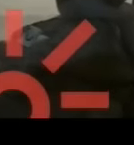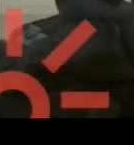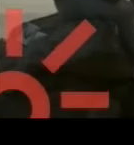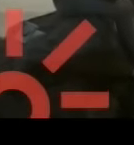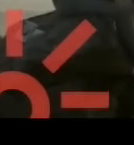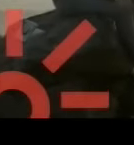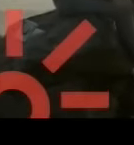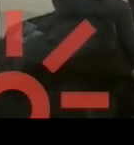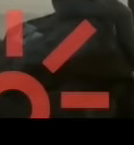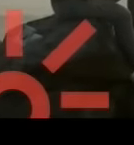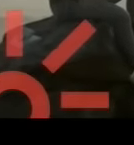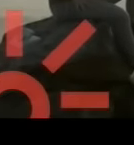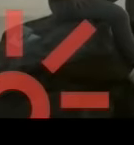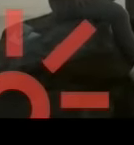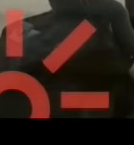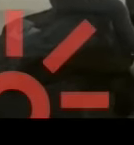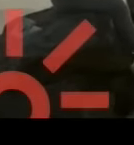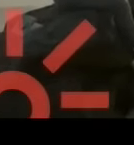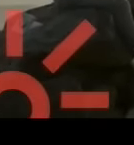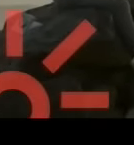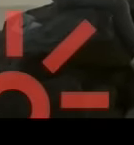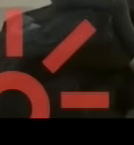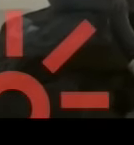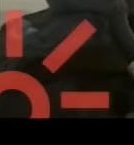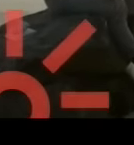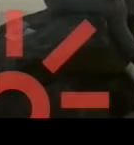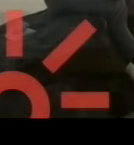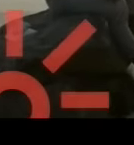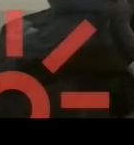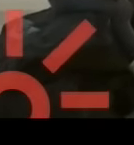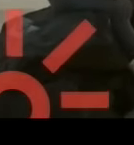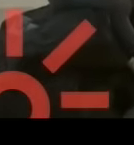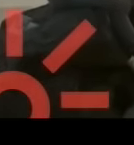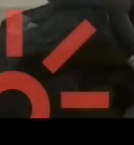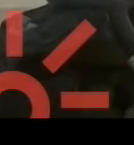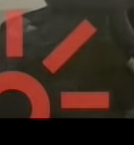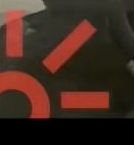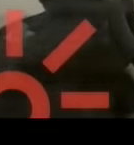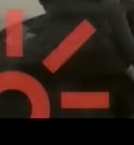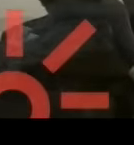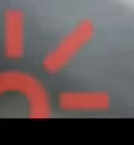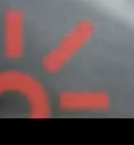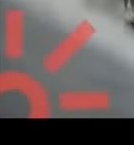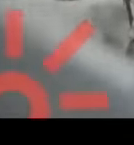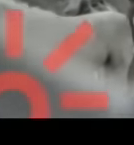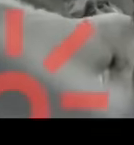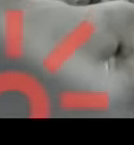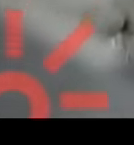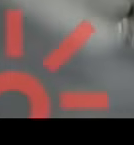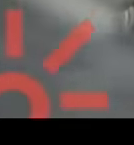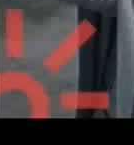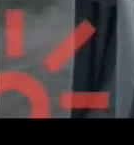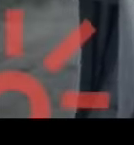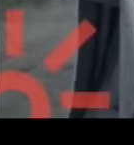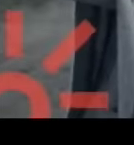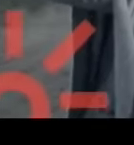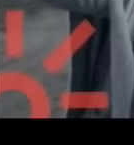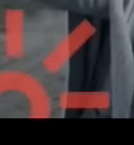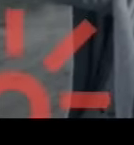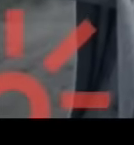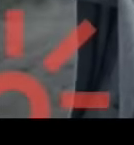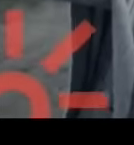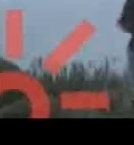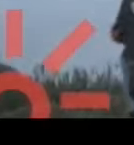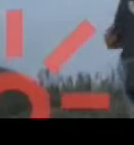nuevos paquetes de Claro Prepago Sin Límite, habla y mensajea ilimitadamente, como siempre lo soñaste. Además, incluyen megas gratis para que